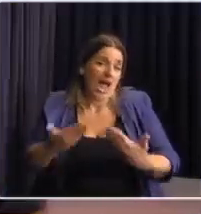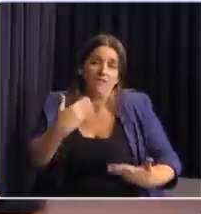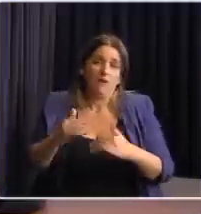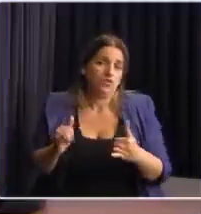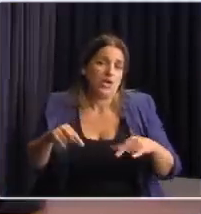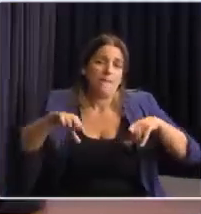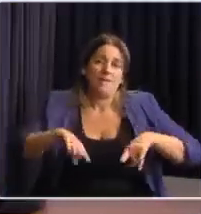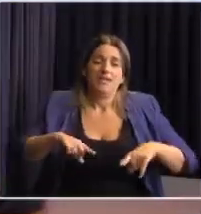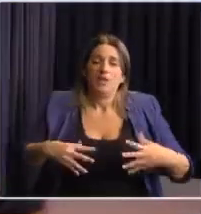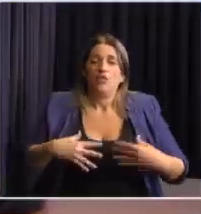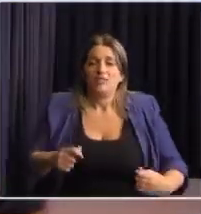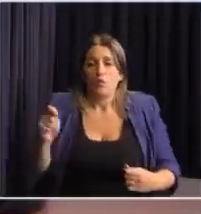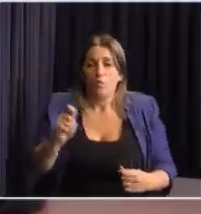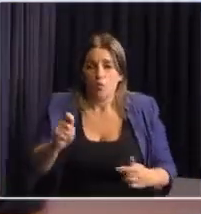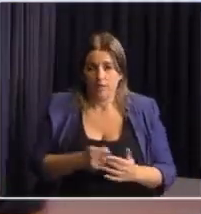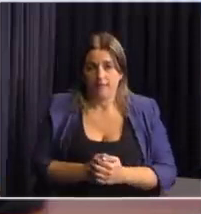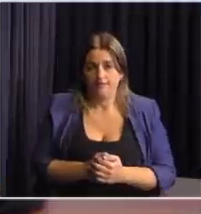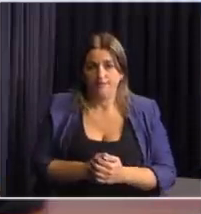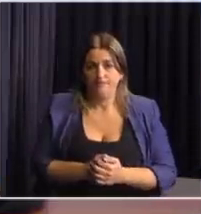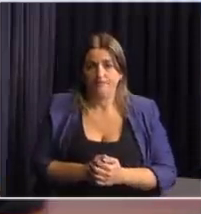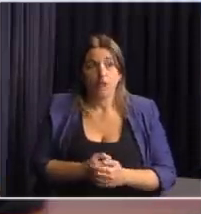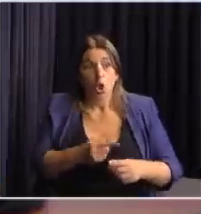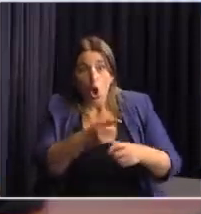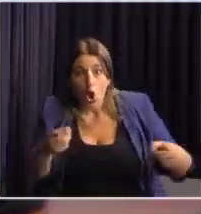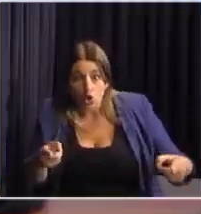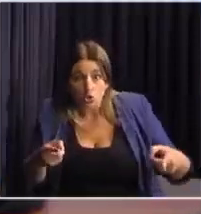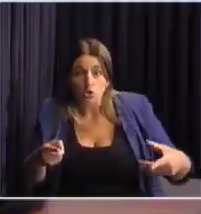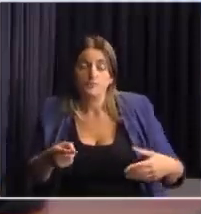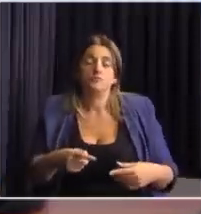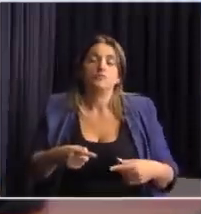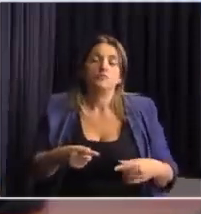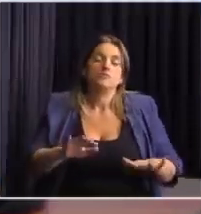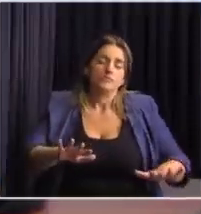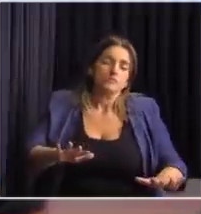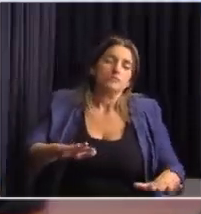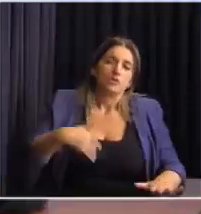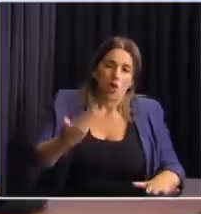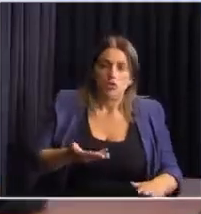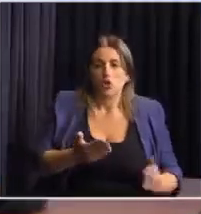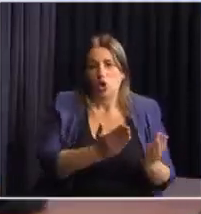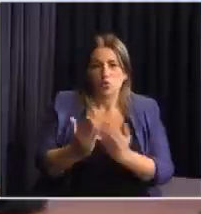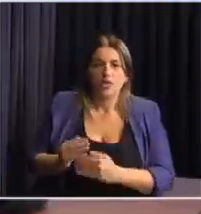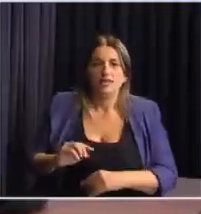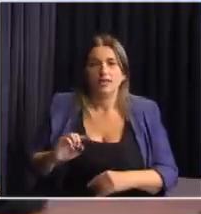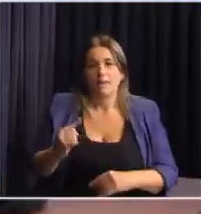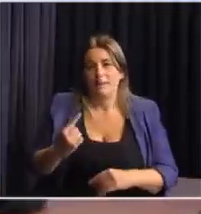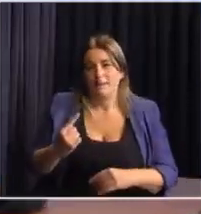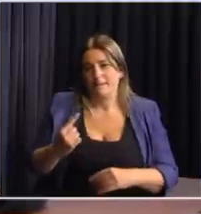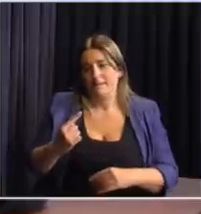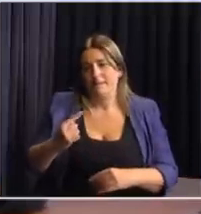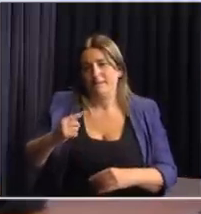con el Ministerio de Salud Pública. ¿Qué pasa con el resto? El resto es el primer ciclo de educación